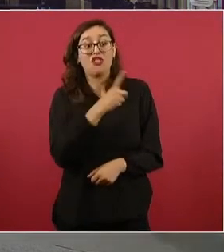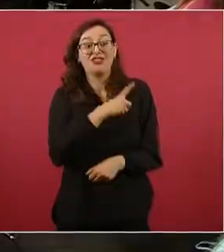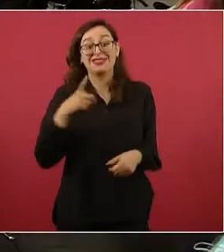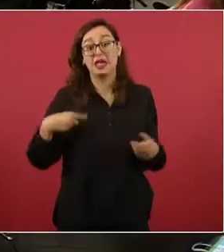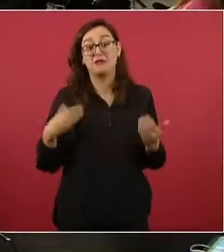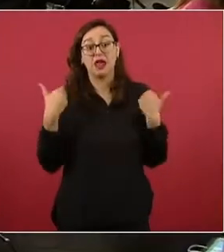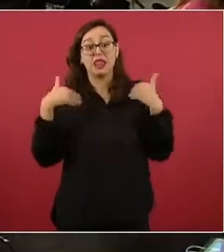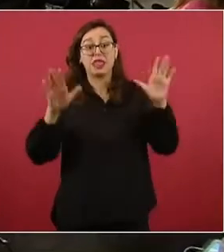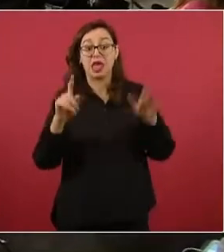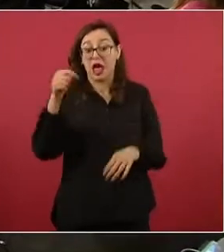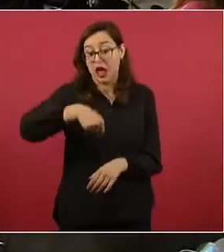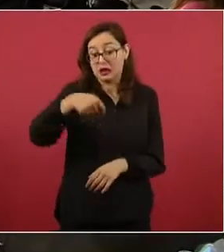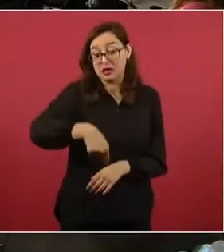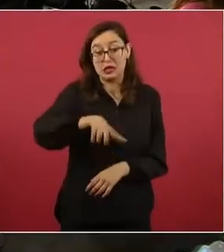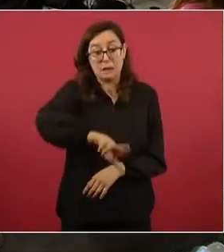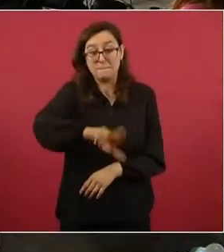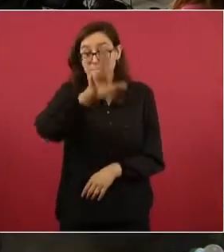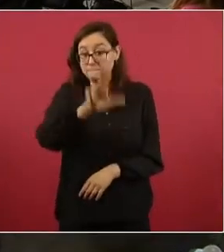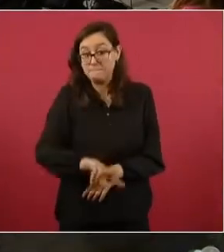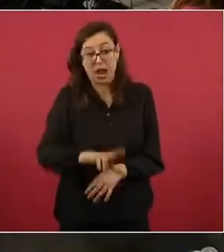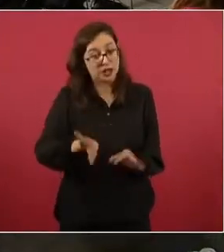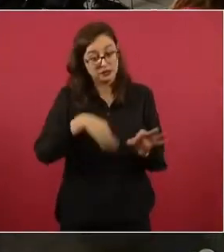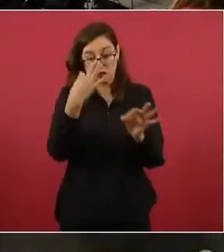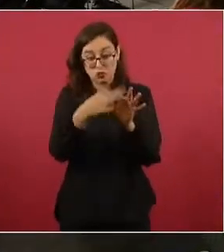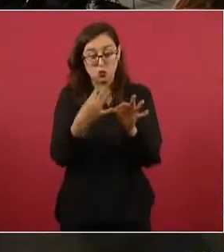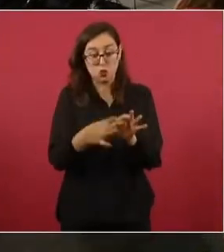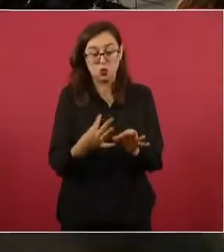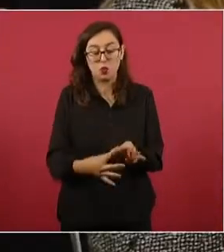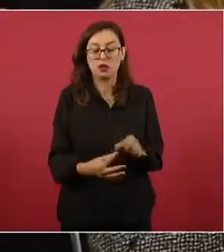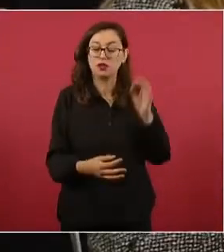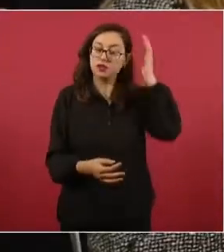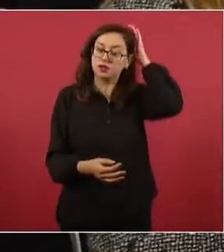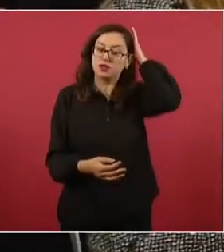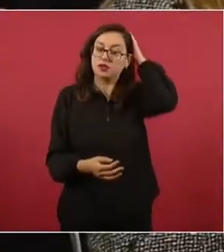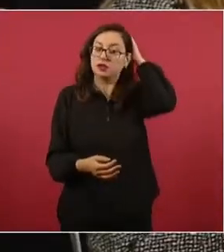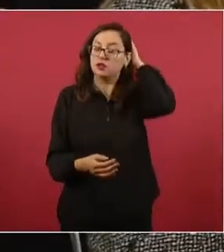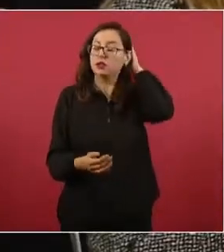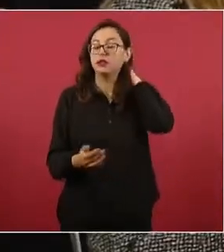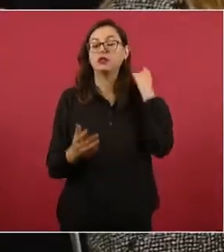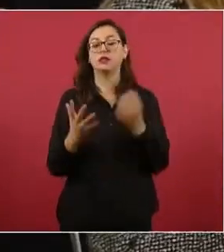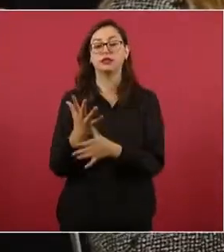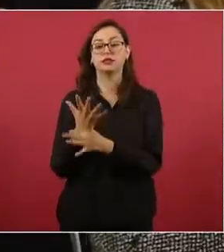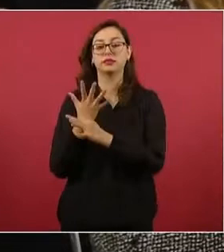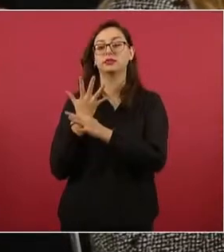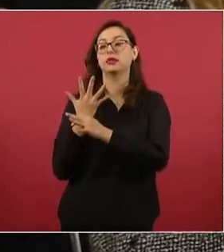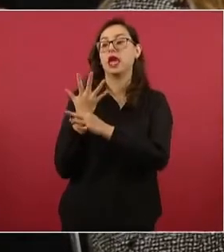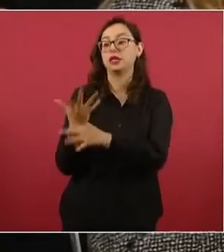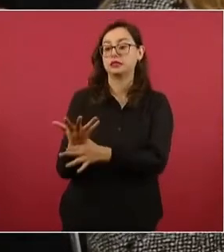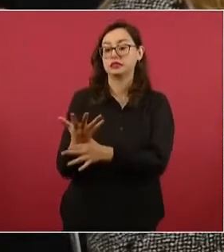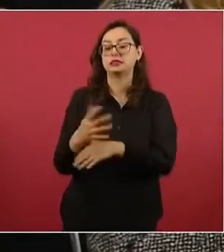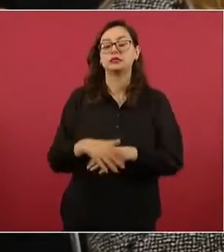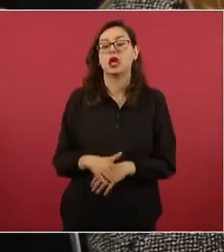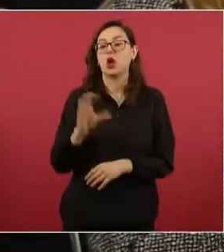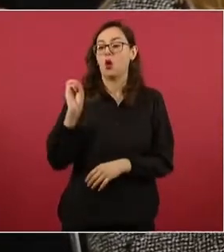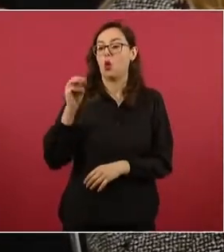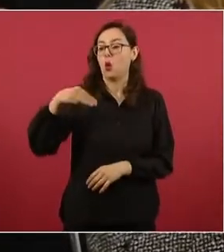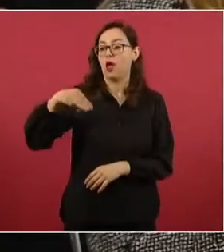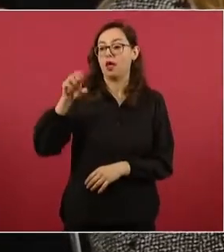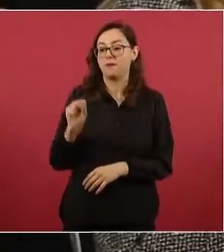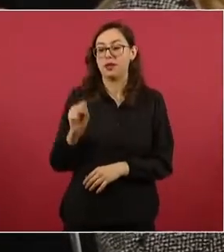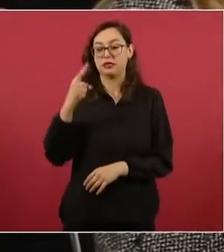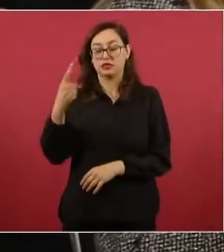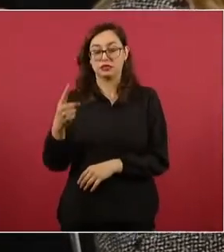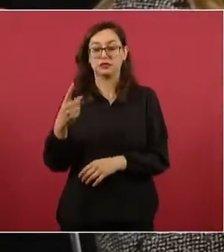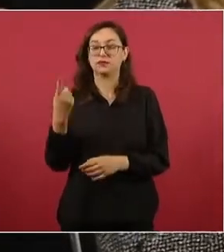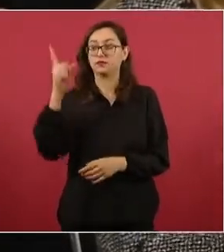para estar de acuerdo con los lineamientos de la Organización Mundial de la Salud y establecer aquí en México un sistema